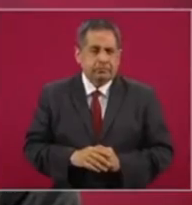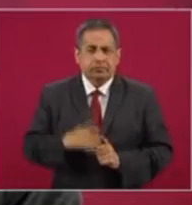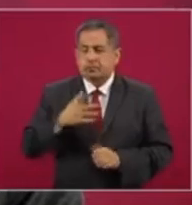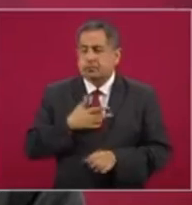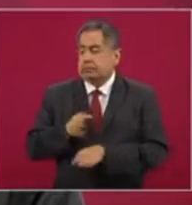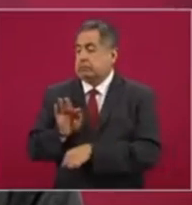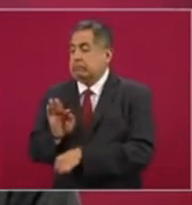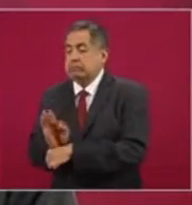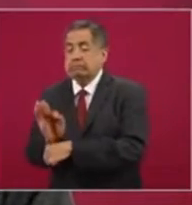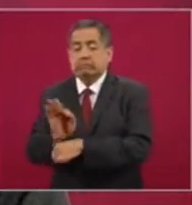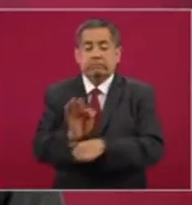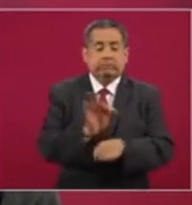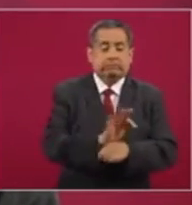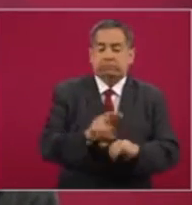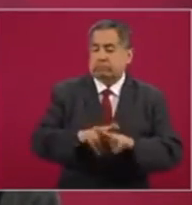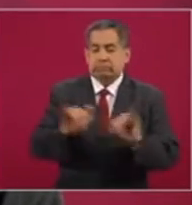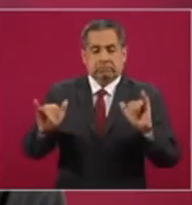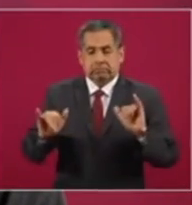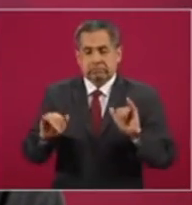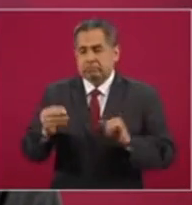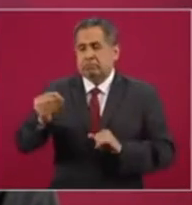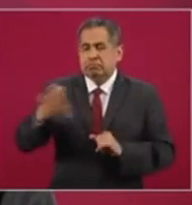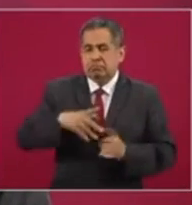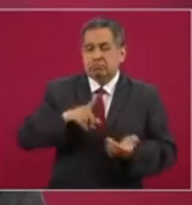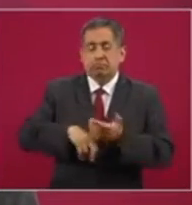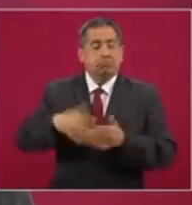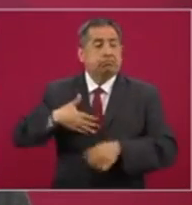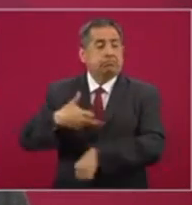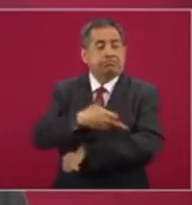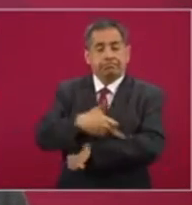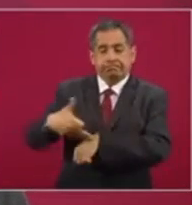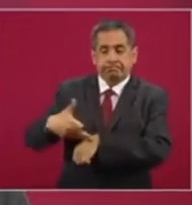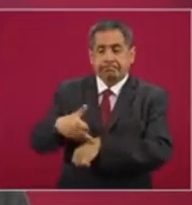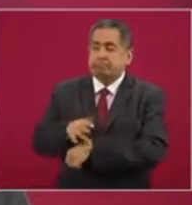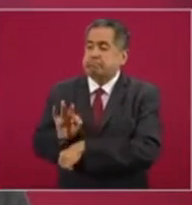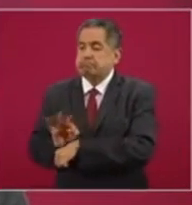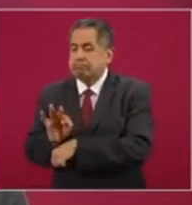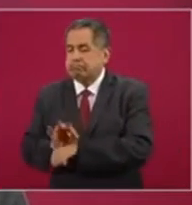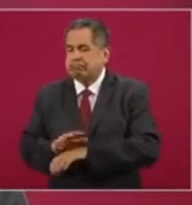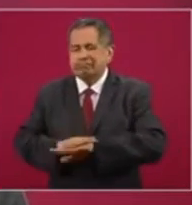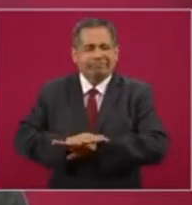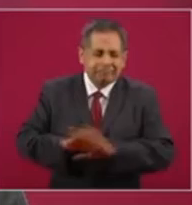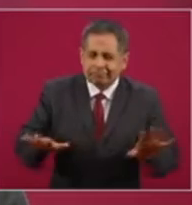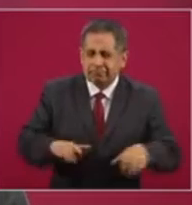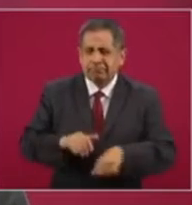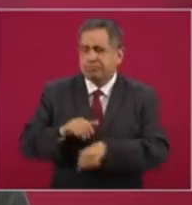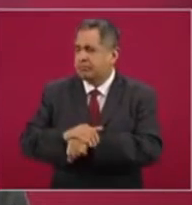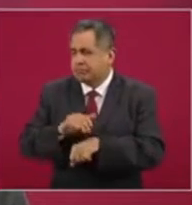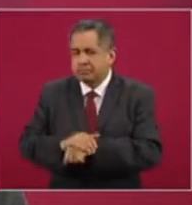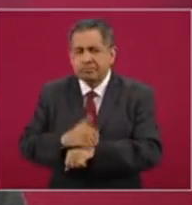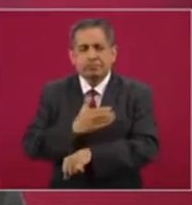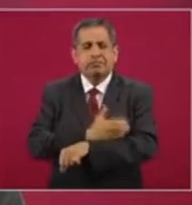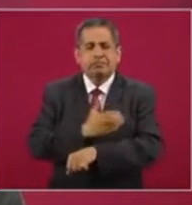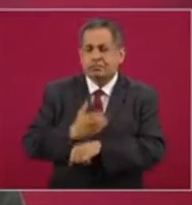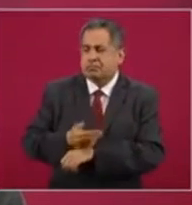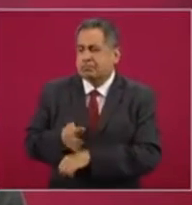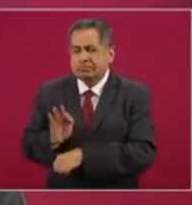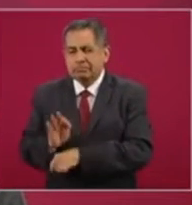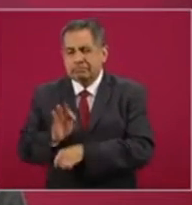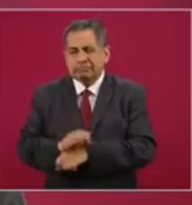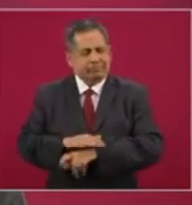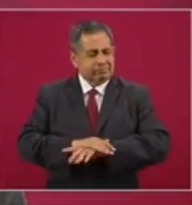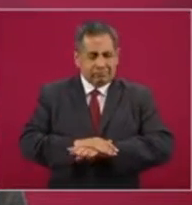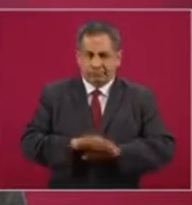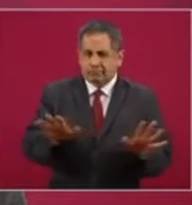abogar por nadie, aunque se trate de familiares, de amigos, de compañeros.